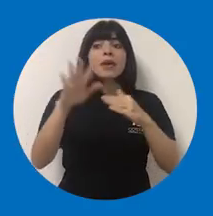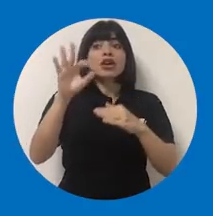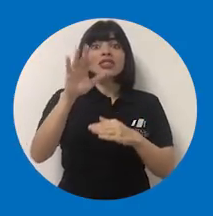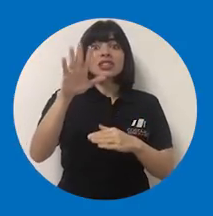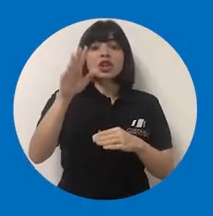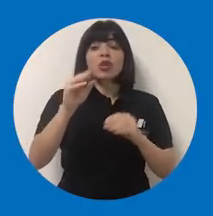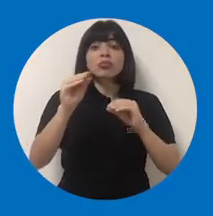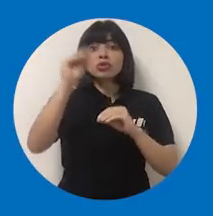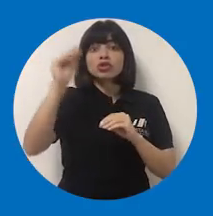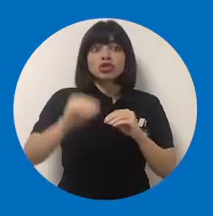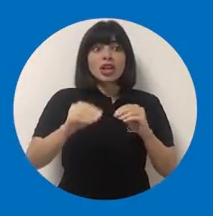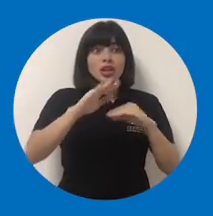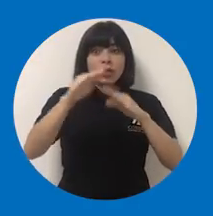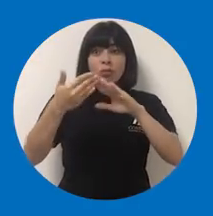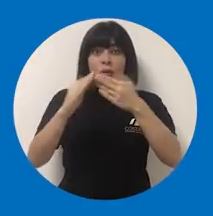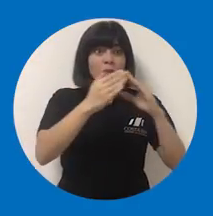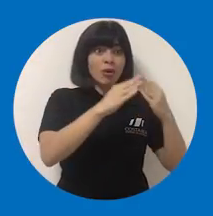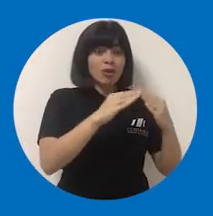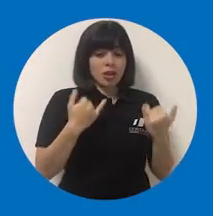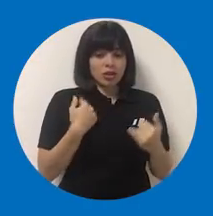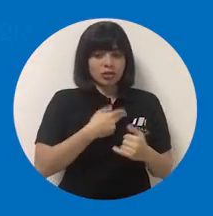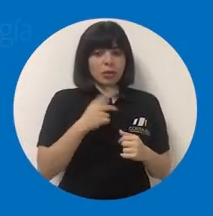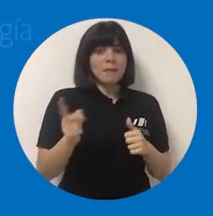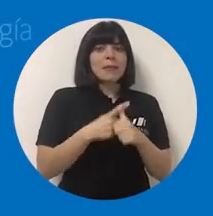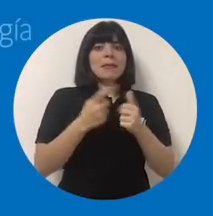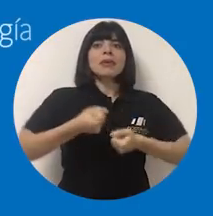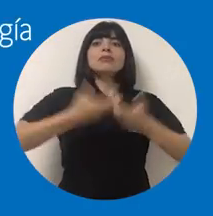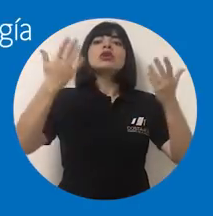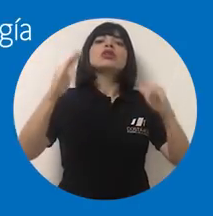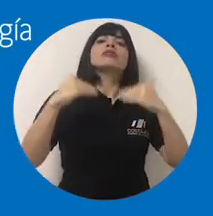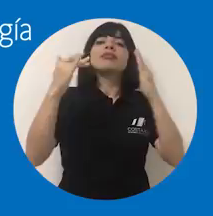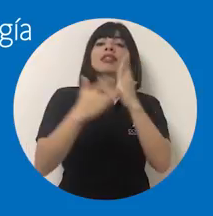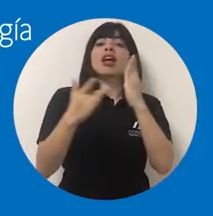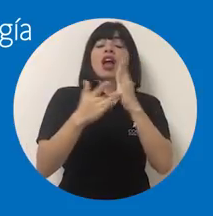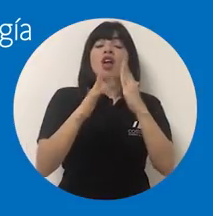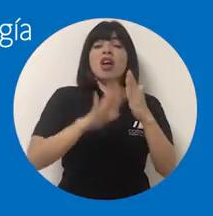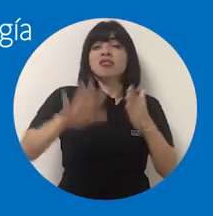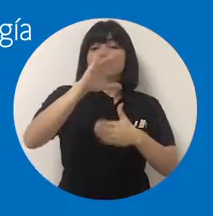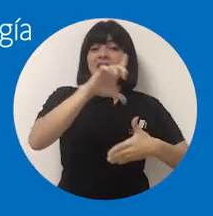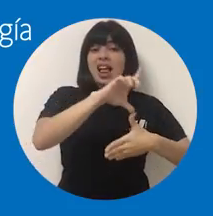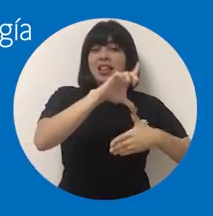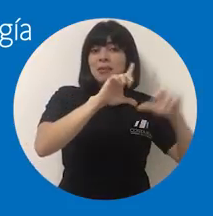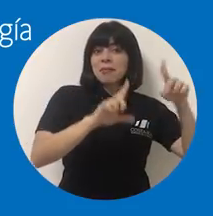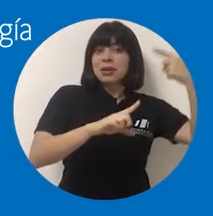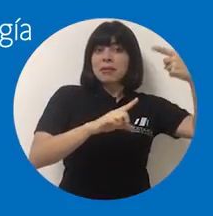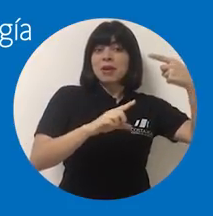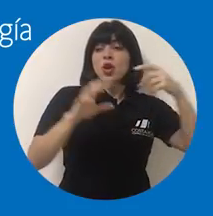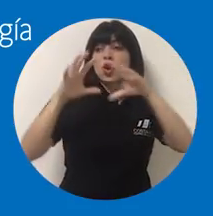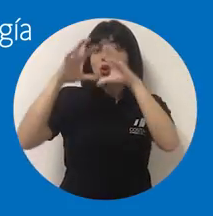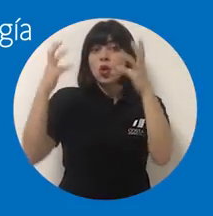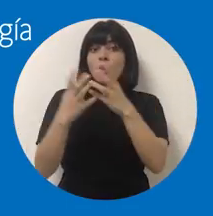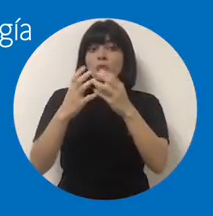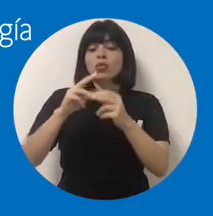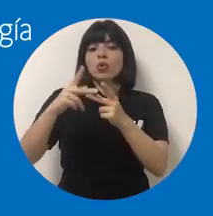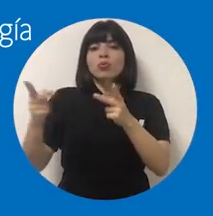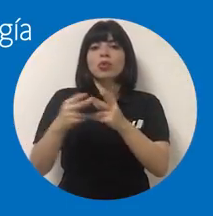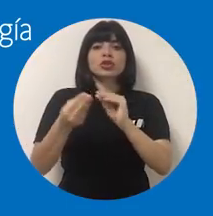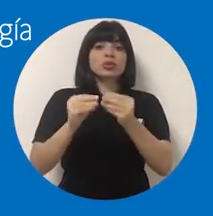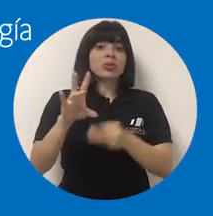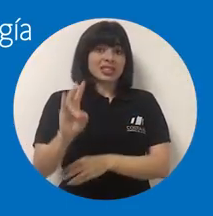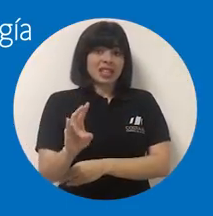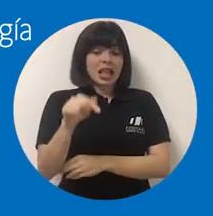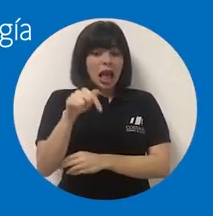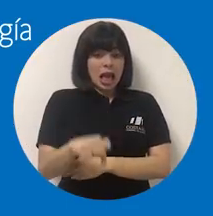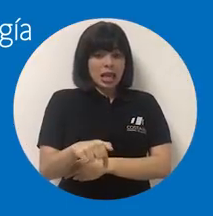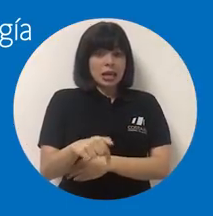95%, nos posicionamos como el primer exportador de alta tecnología a nivel latinoamericano y el séptimo a nivel mundial. Aquí es donde